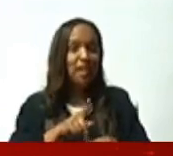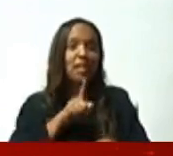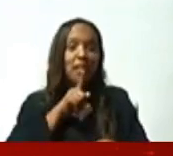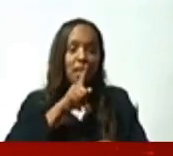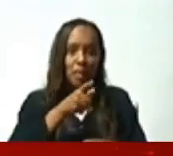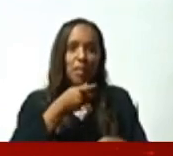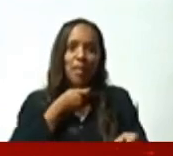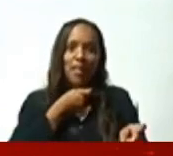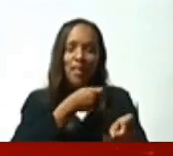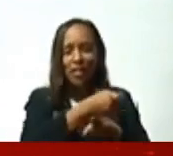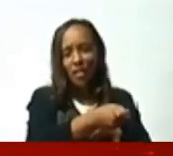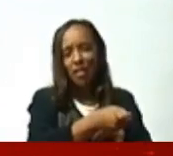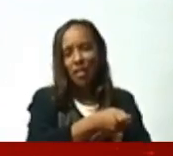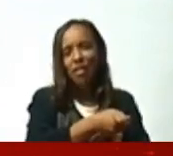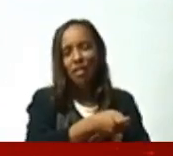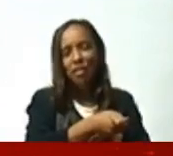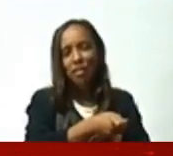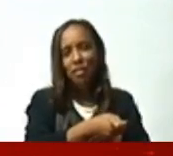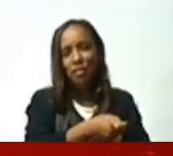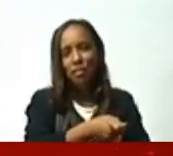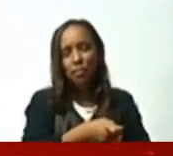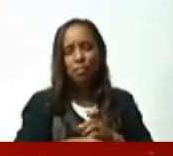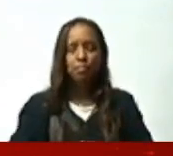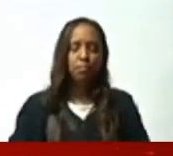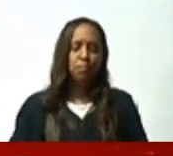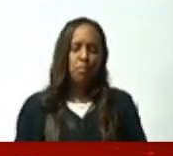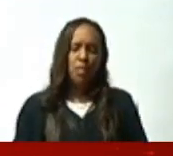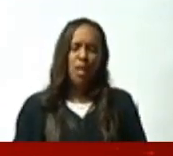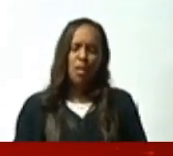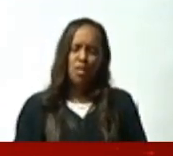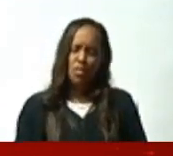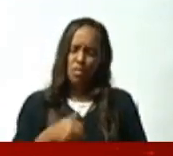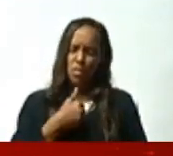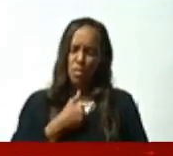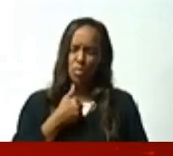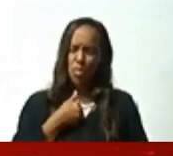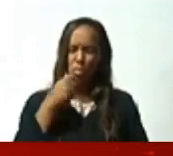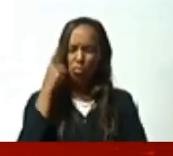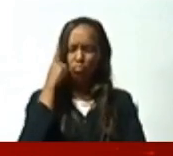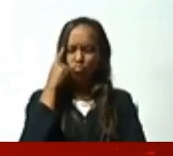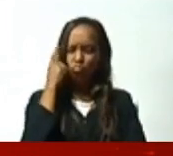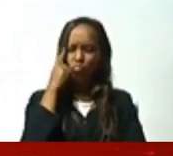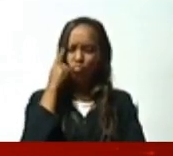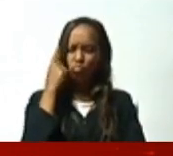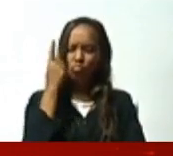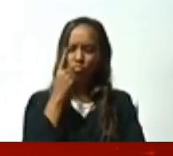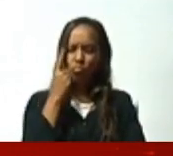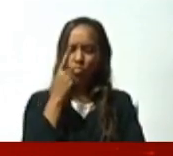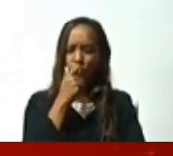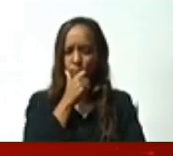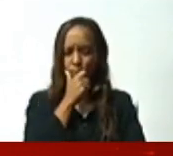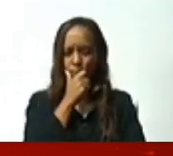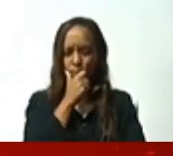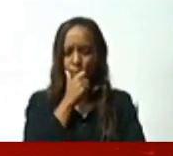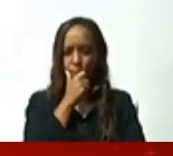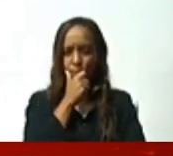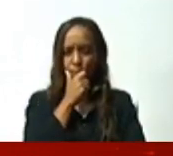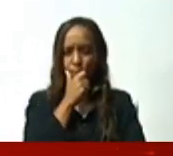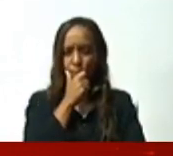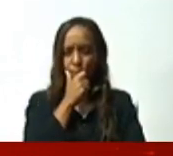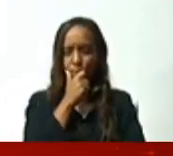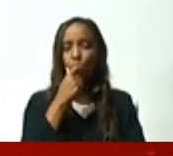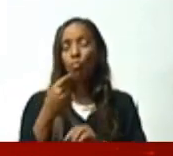presidente, y no es el caso, no es su caso ni el caso de los diputados, que habían sectores